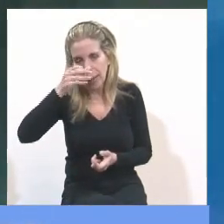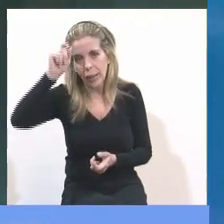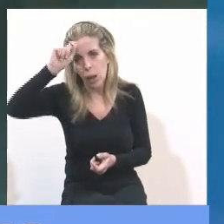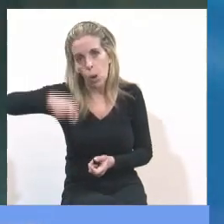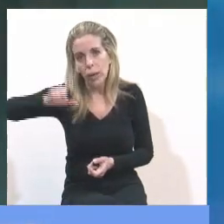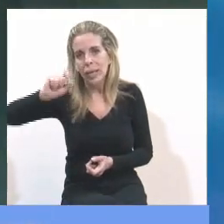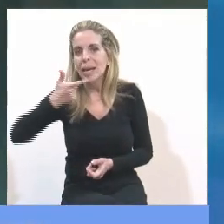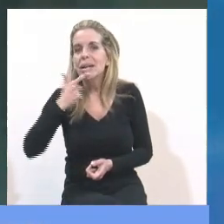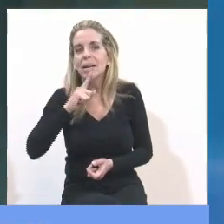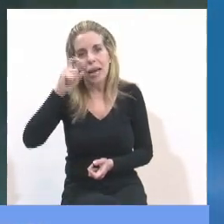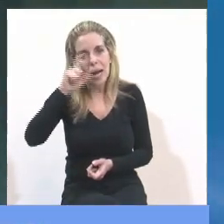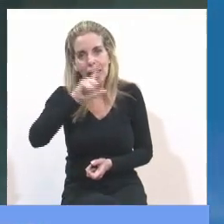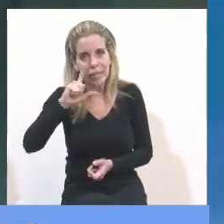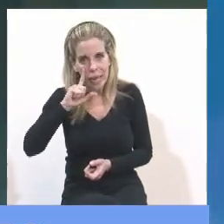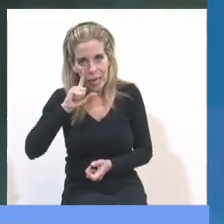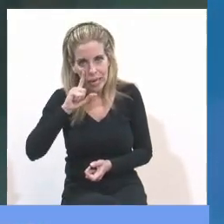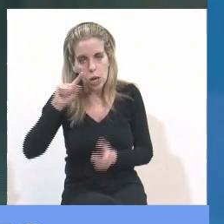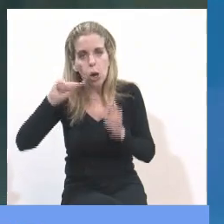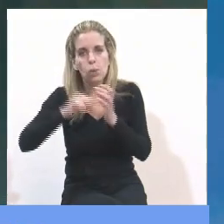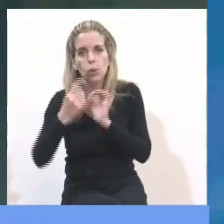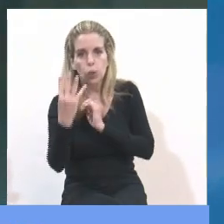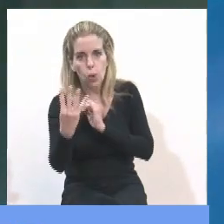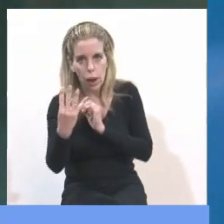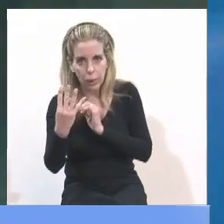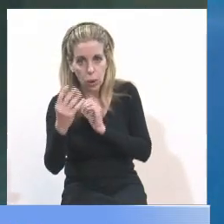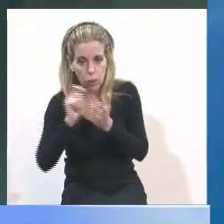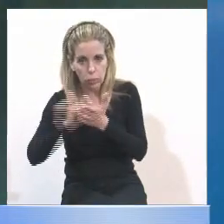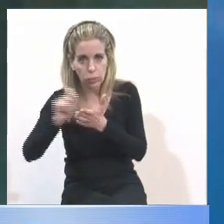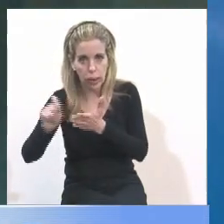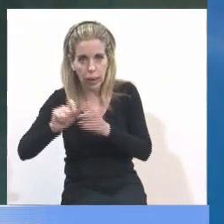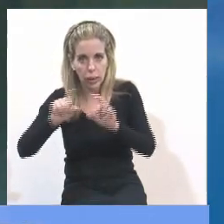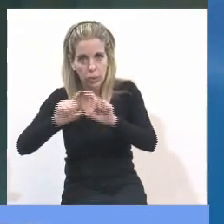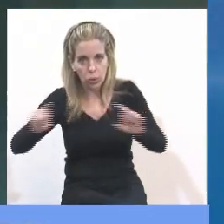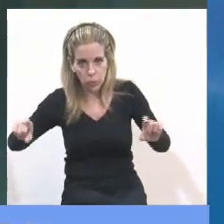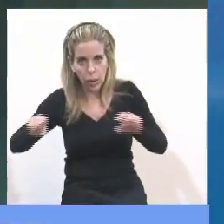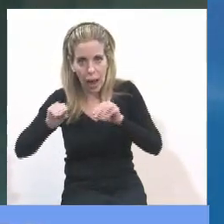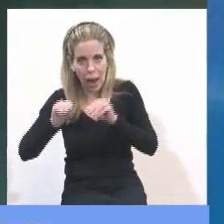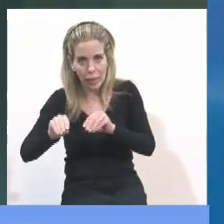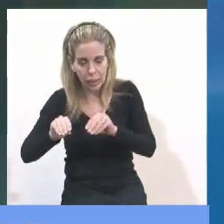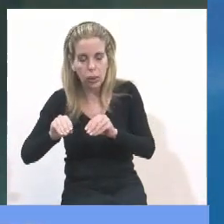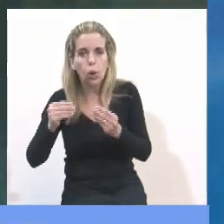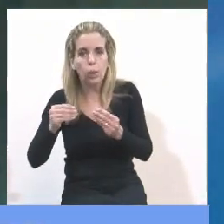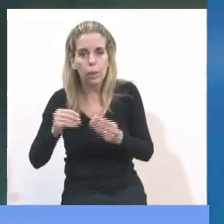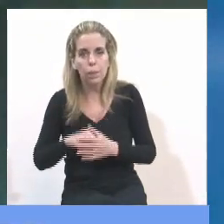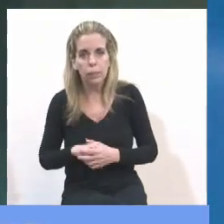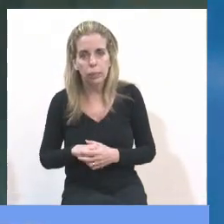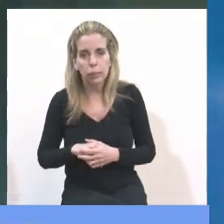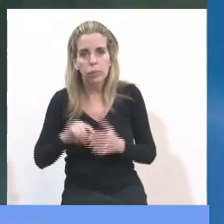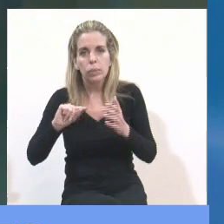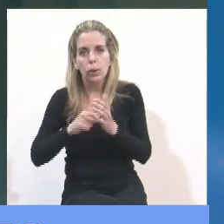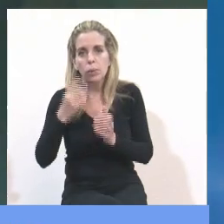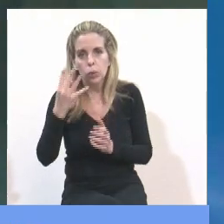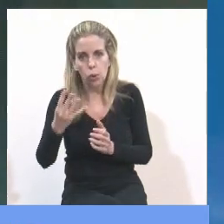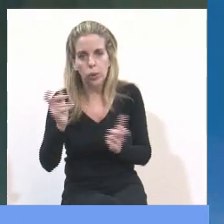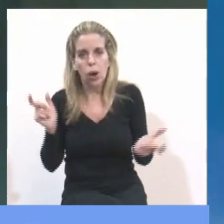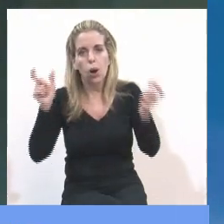Castelli, OD 193, en el punto 4 va a quedar redactado de la siguiente manera. Punto 4,